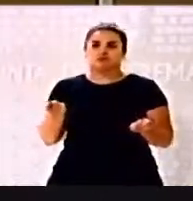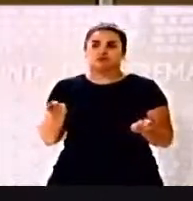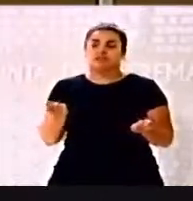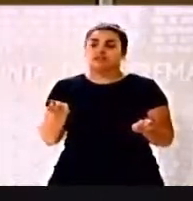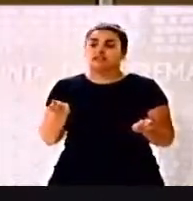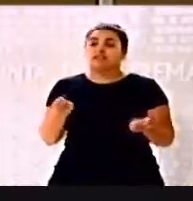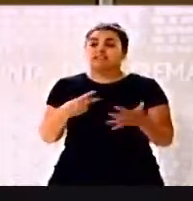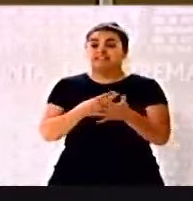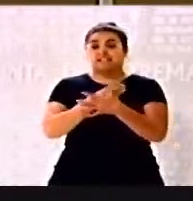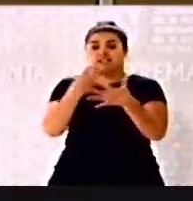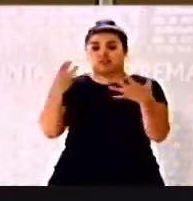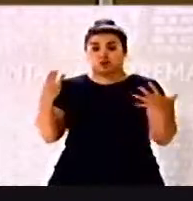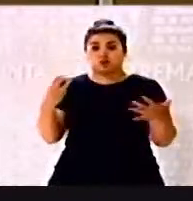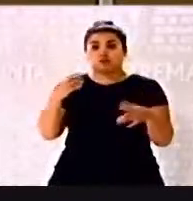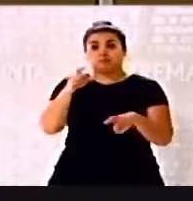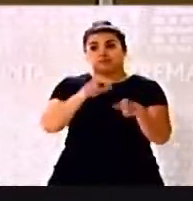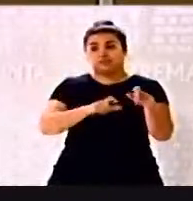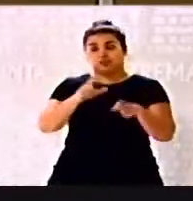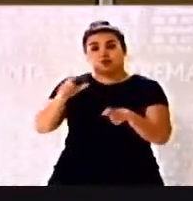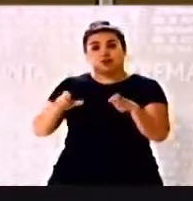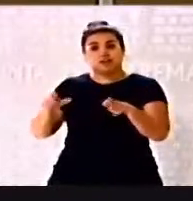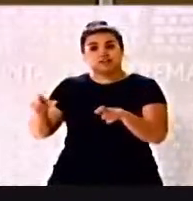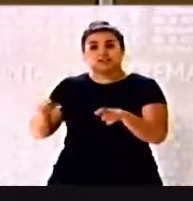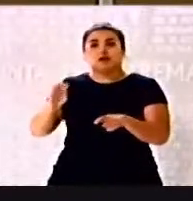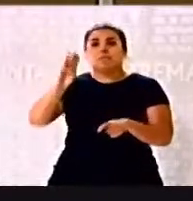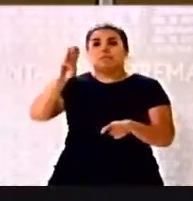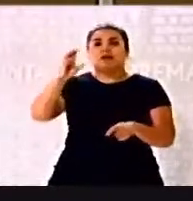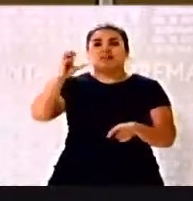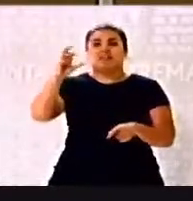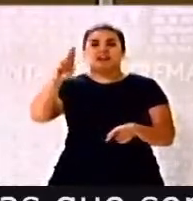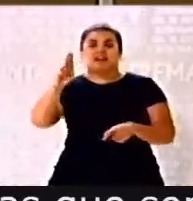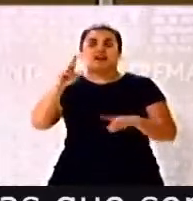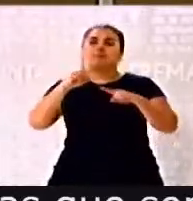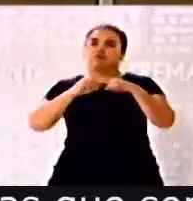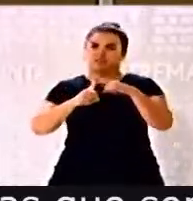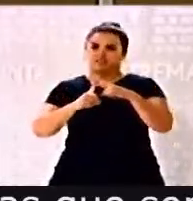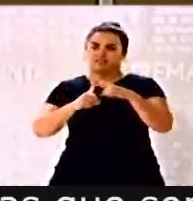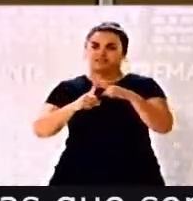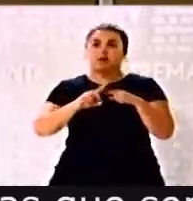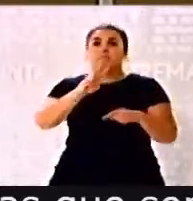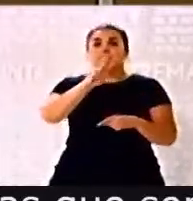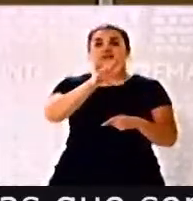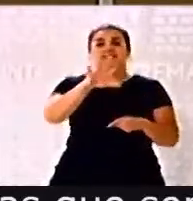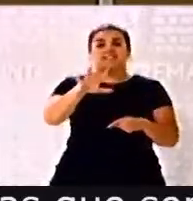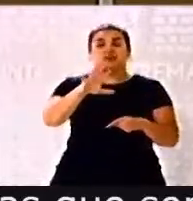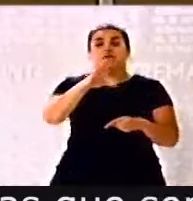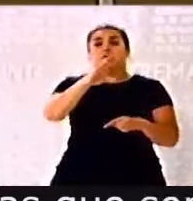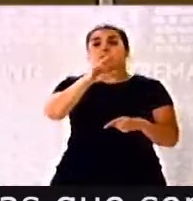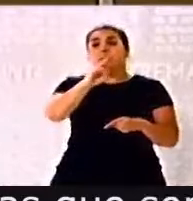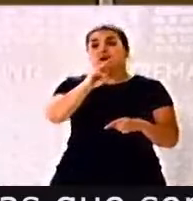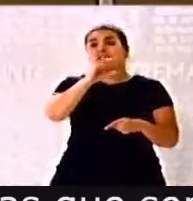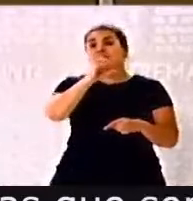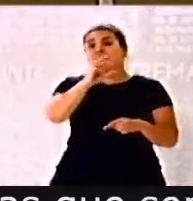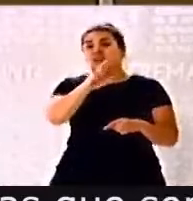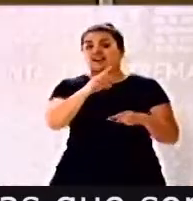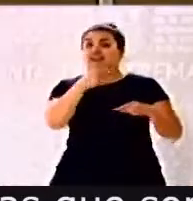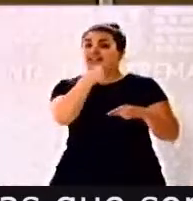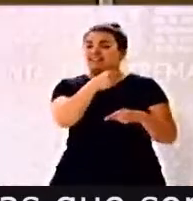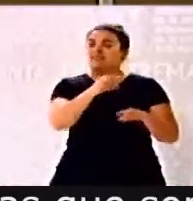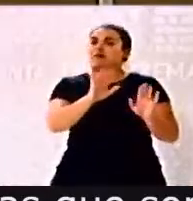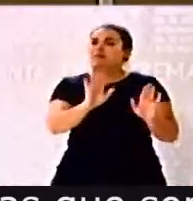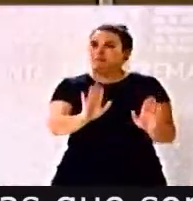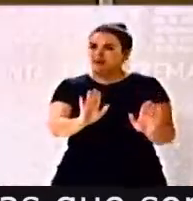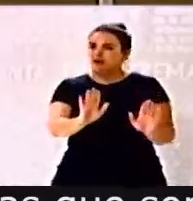tenemos 18 personas que son PCR positivas y 25 personas que son PCR negativas, pero aun